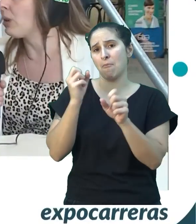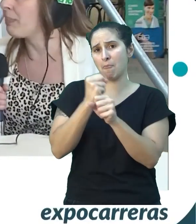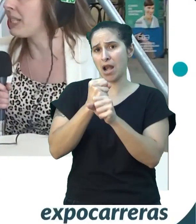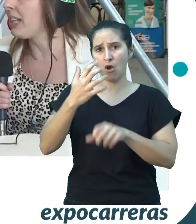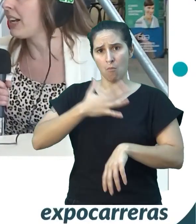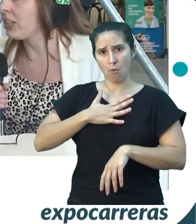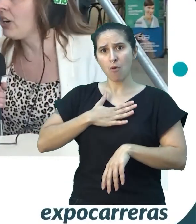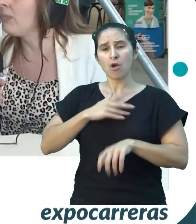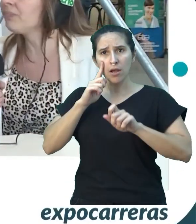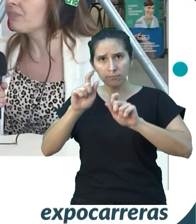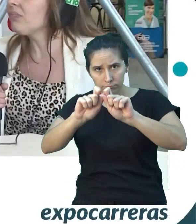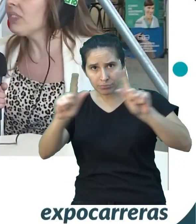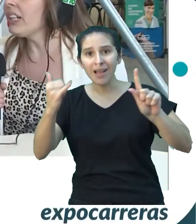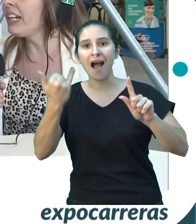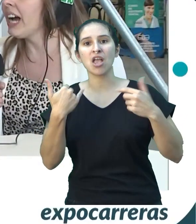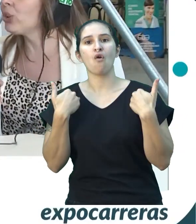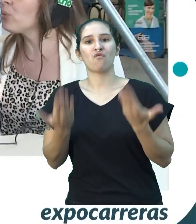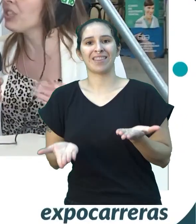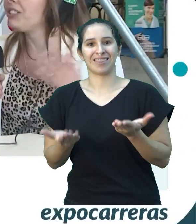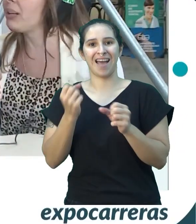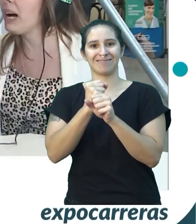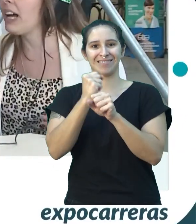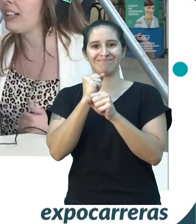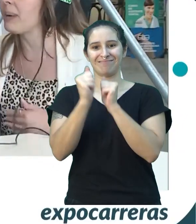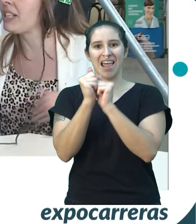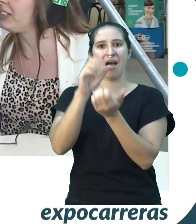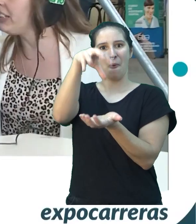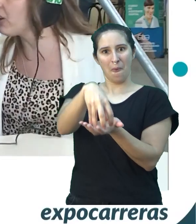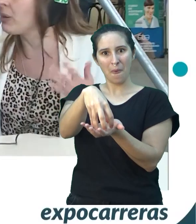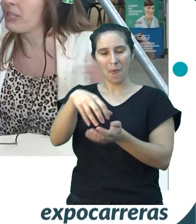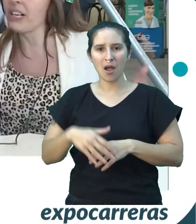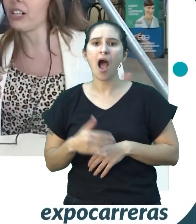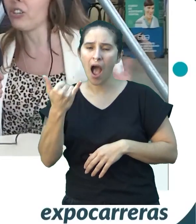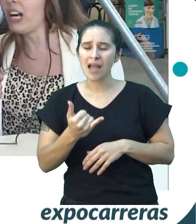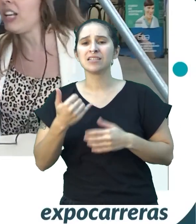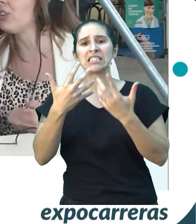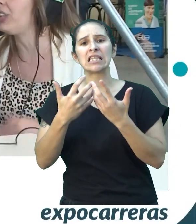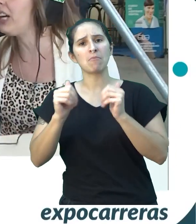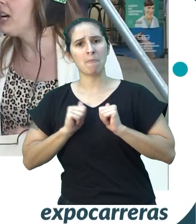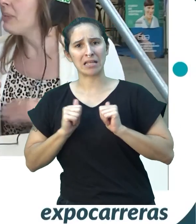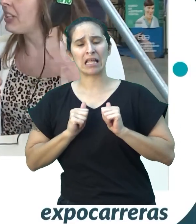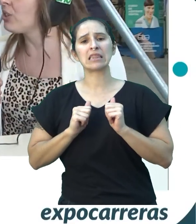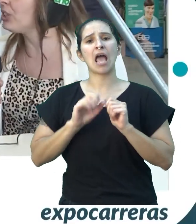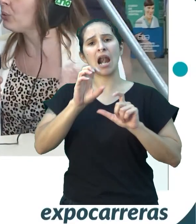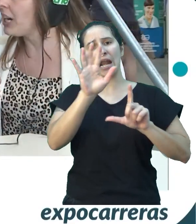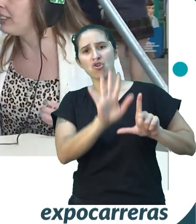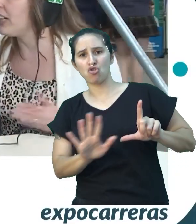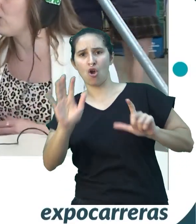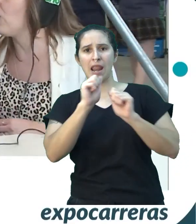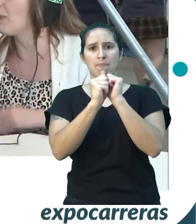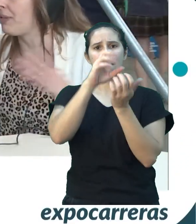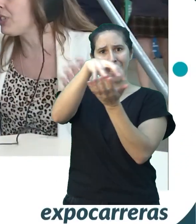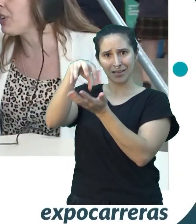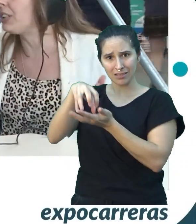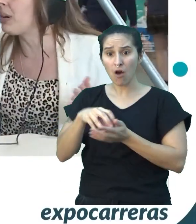trabajo de empresas de la región. Hay todo un sistema de pasantías con empresas regionales donde, mientras son estudiantes, con